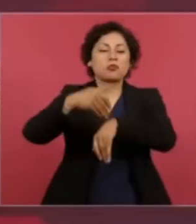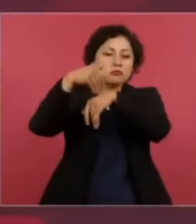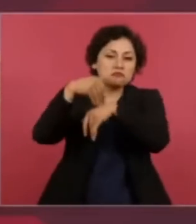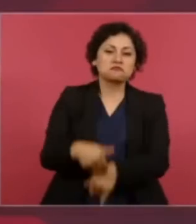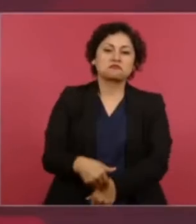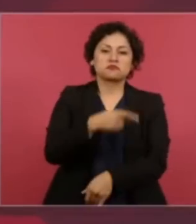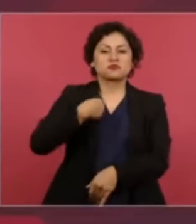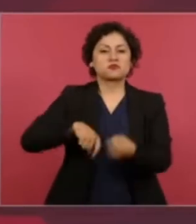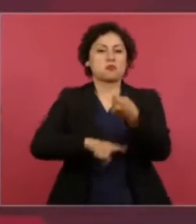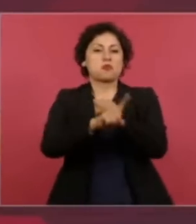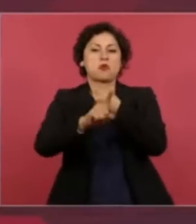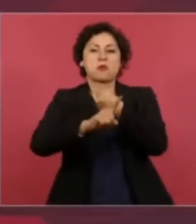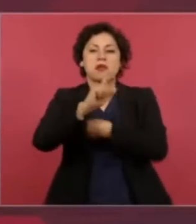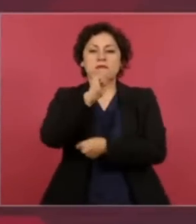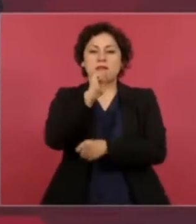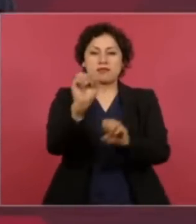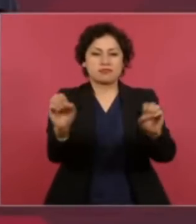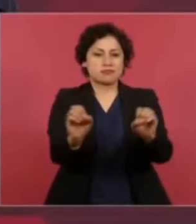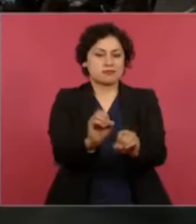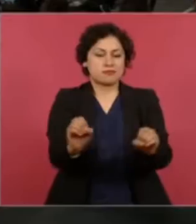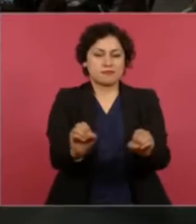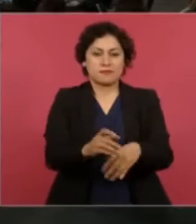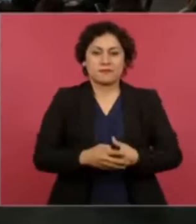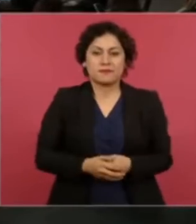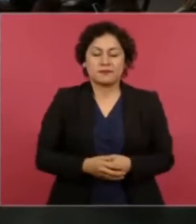ningún problema, solo que